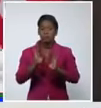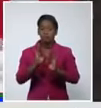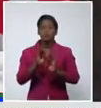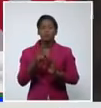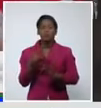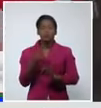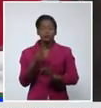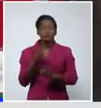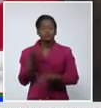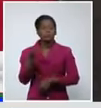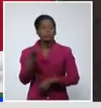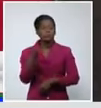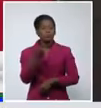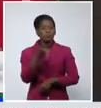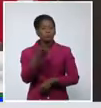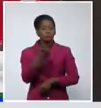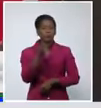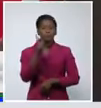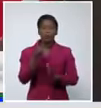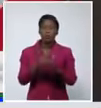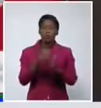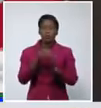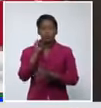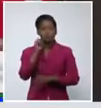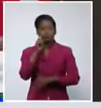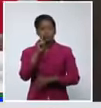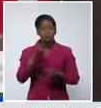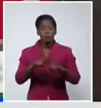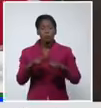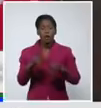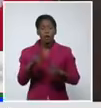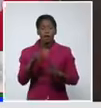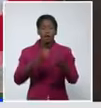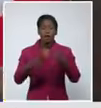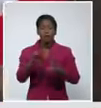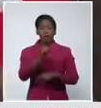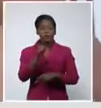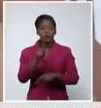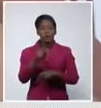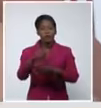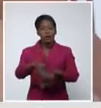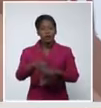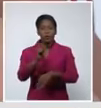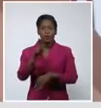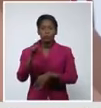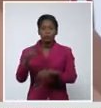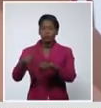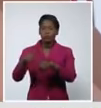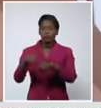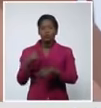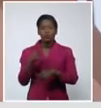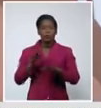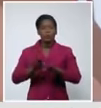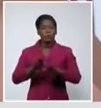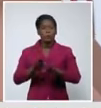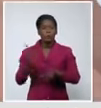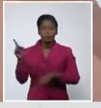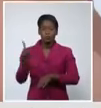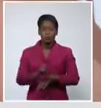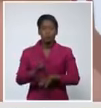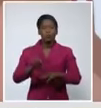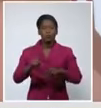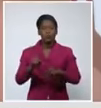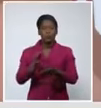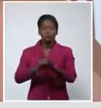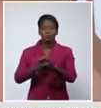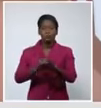trabajo, pues poderlo alcanzar en su vivienda y que no quede la casa cerrada. La colaboración responsable de los vecinos